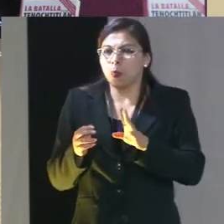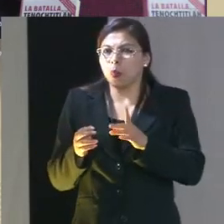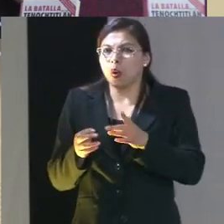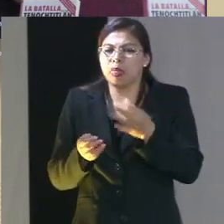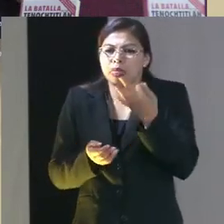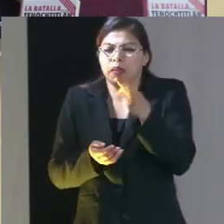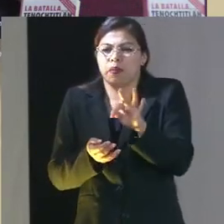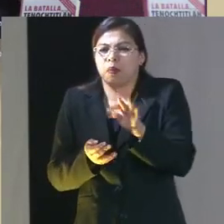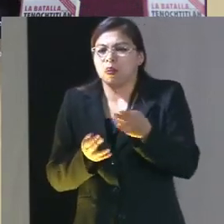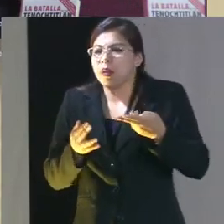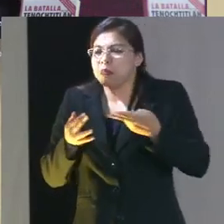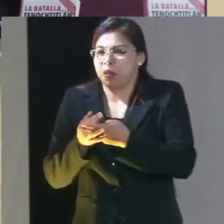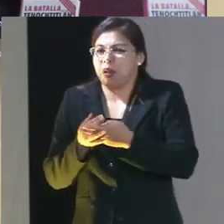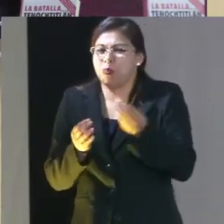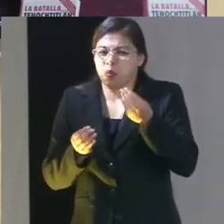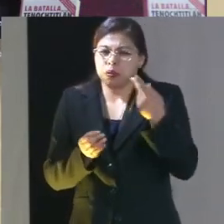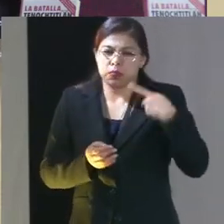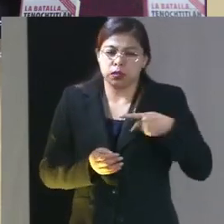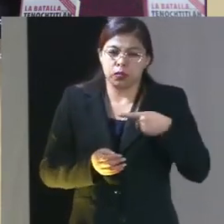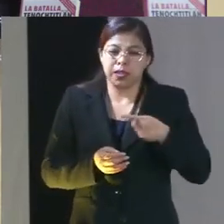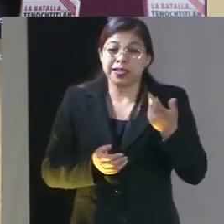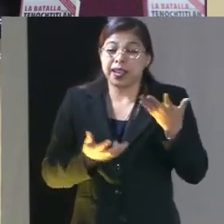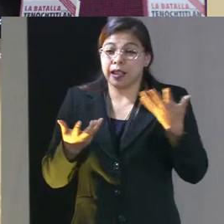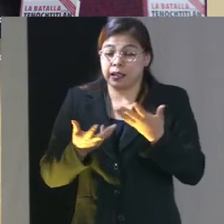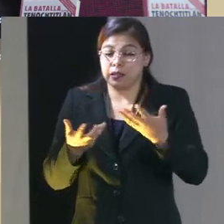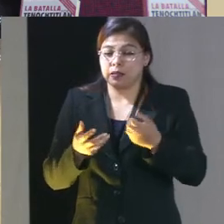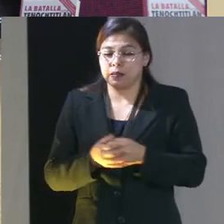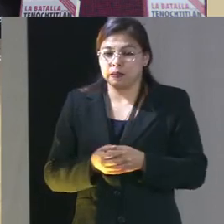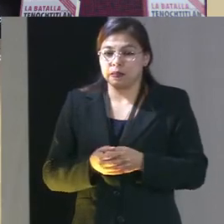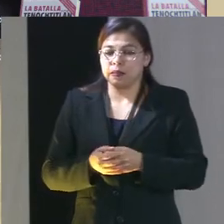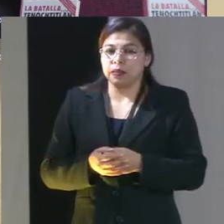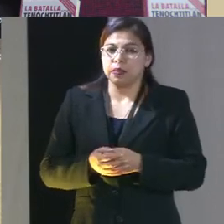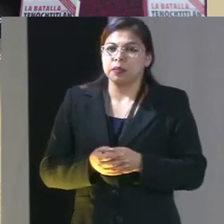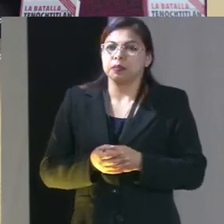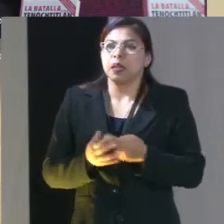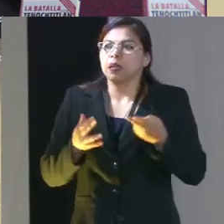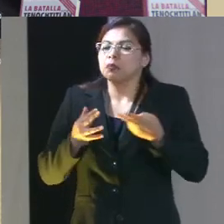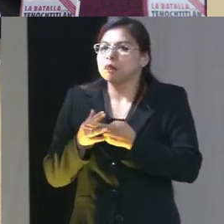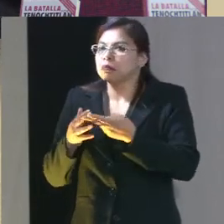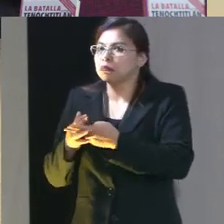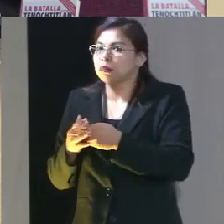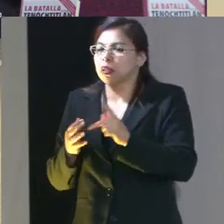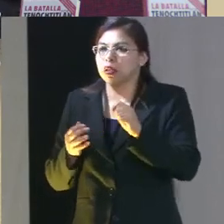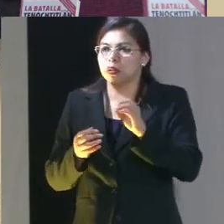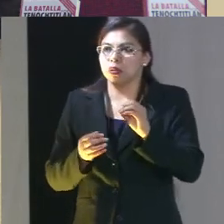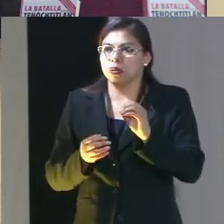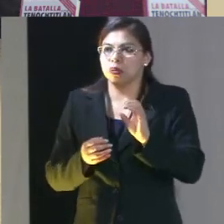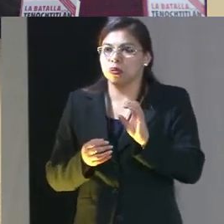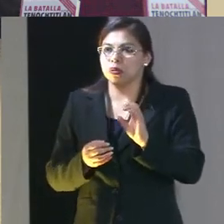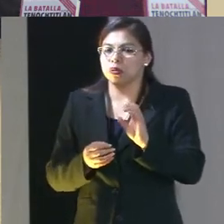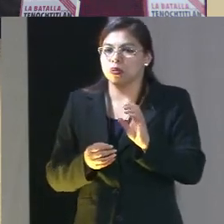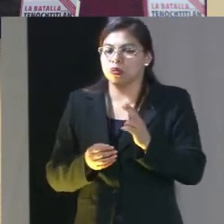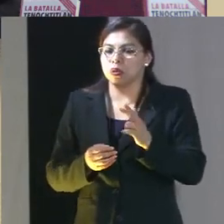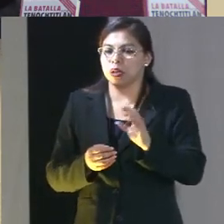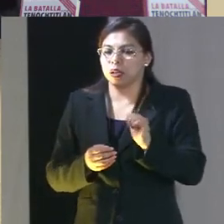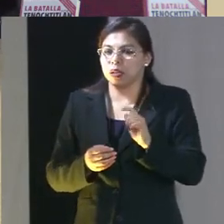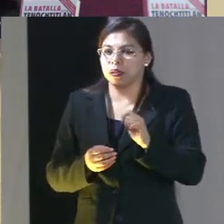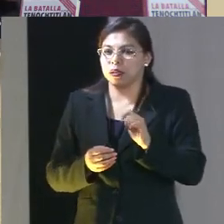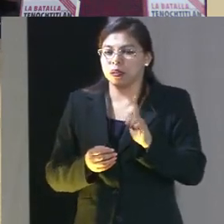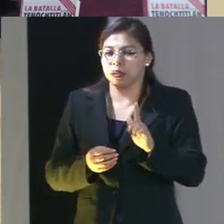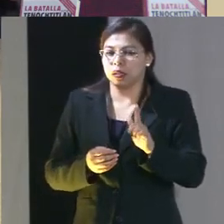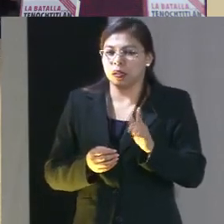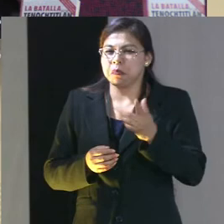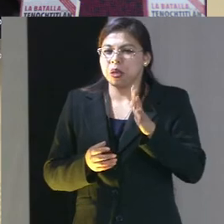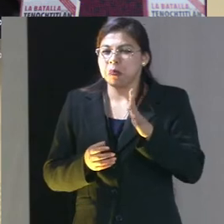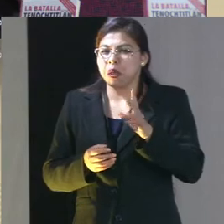y un asesinato masivo que cometen la matanza de Toxcatl, que calculamos que es entre el 20 y el